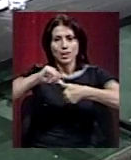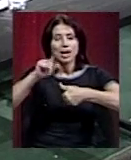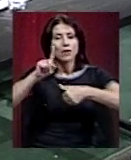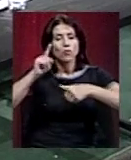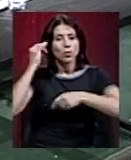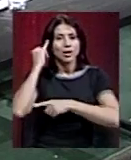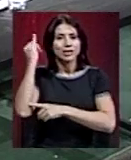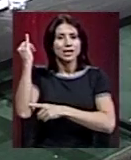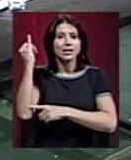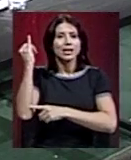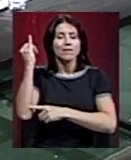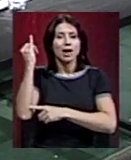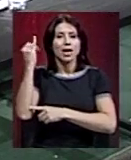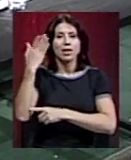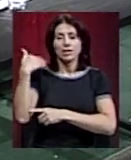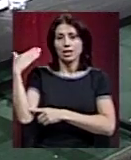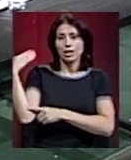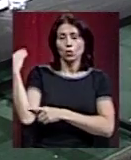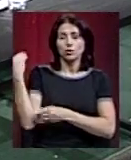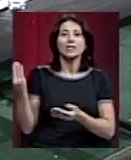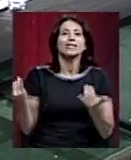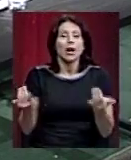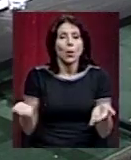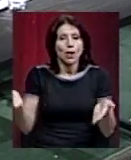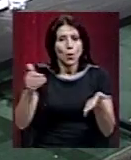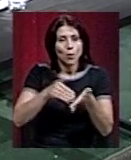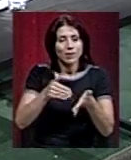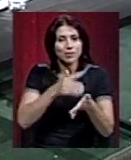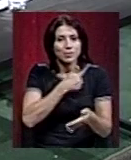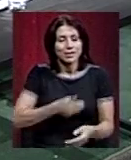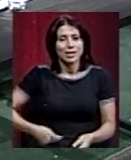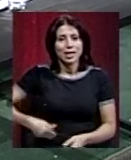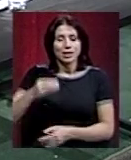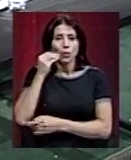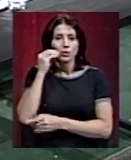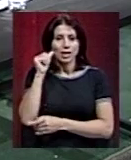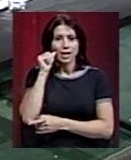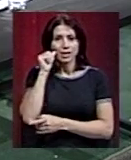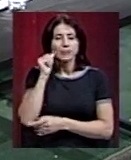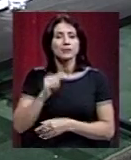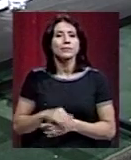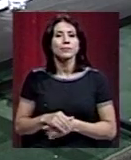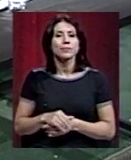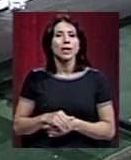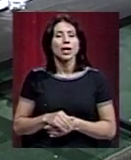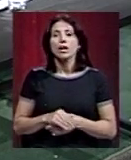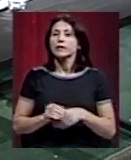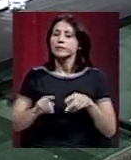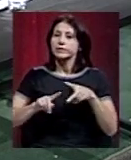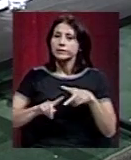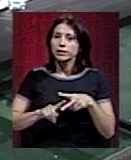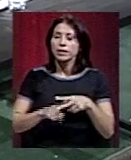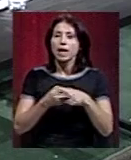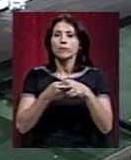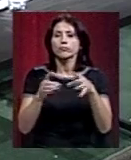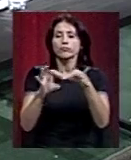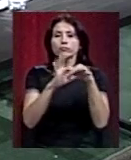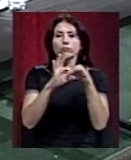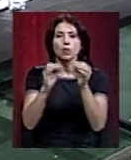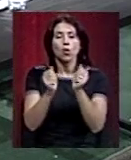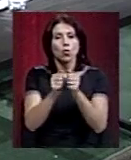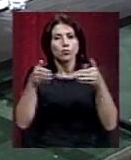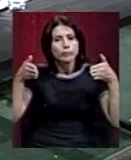iniciativa del entonces y de nuevo hoy presidente Óscar Arias, se da en el marco, como usted bien lo decía, de